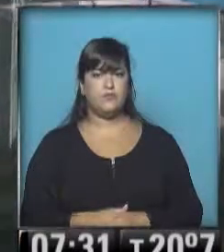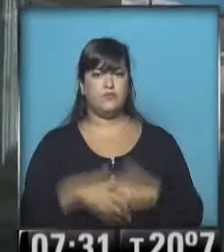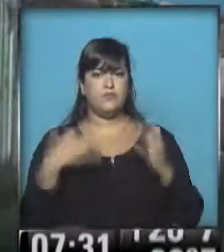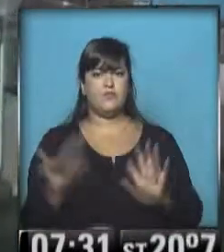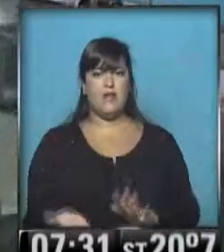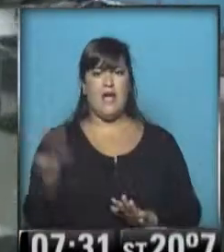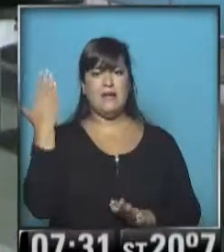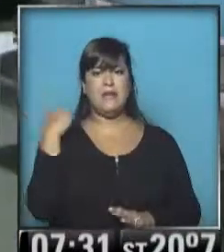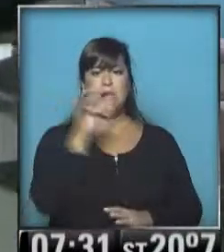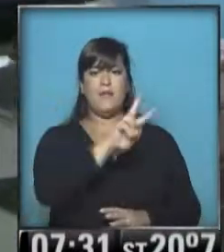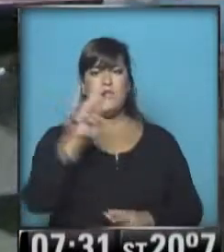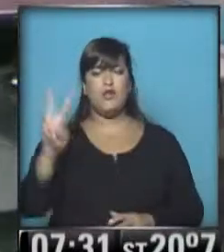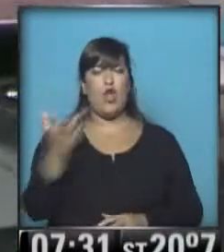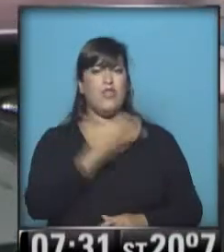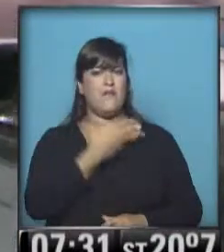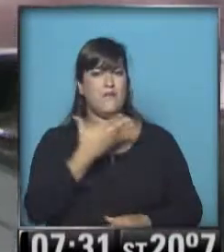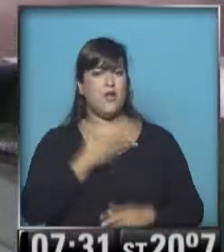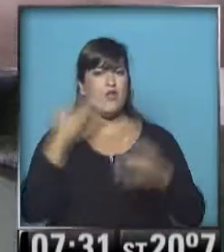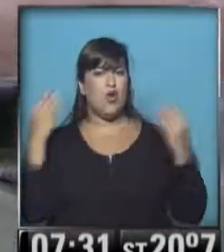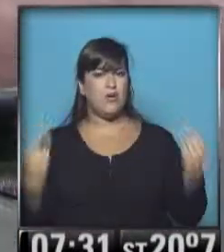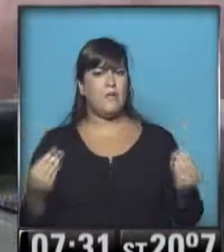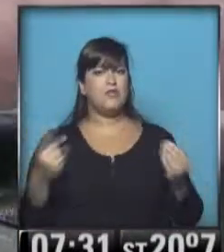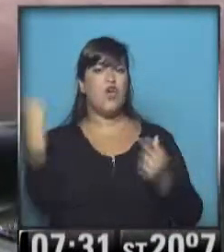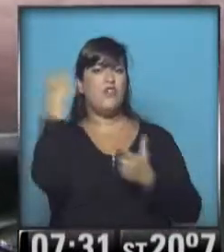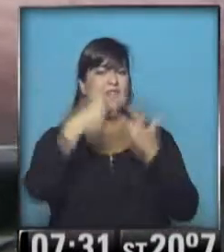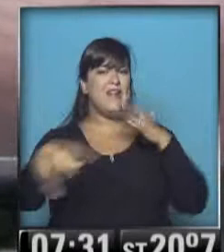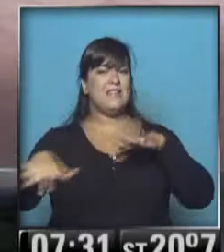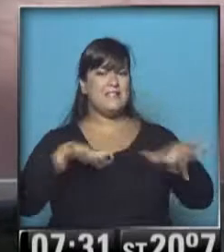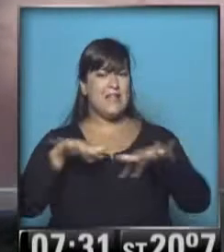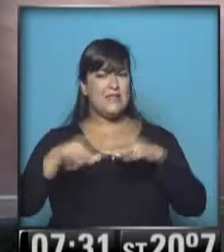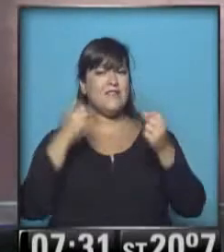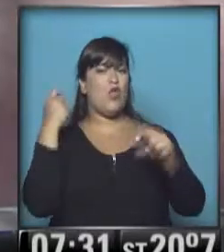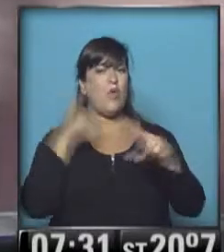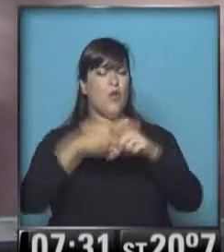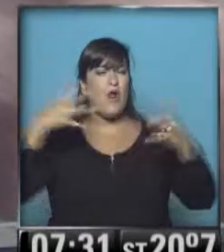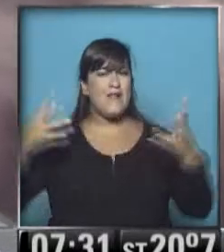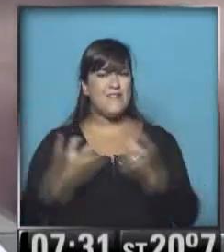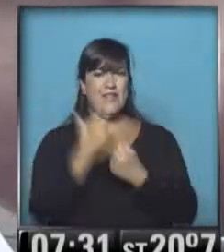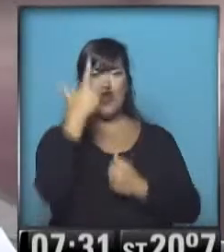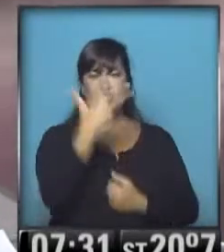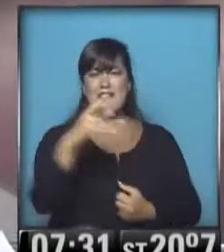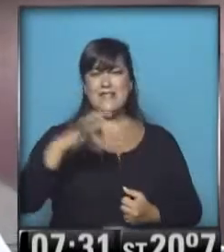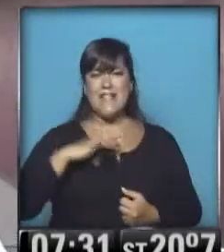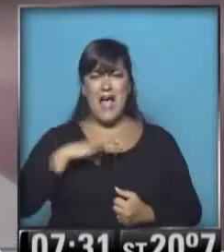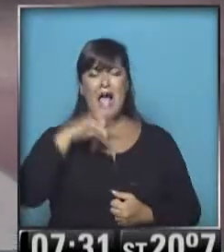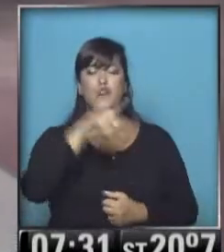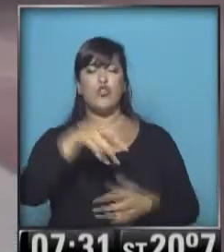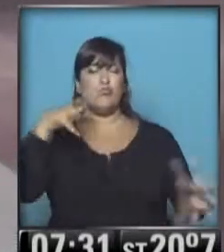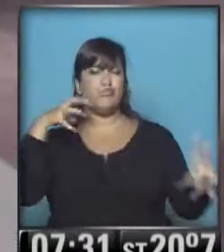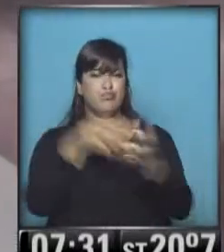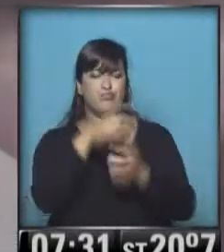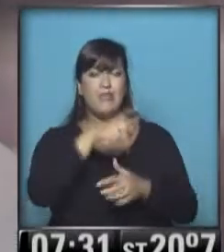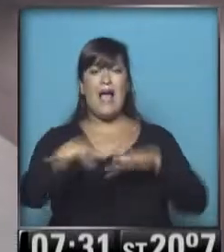El día de ayer, 22 de febrero, hubo diferentes actividades por el aniversario, 3 años de la tragedia de 11. Las